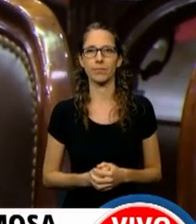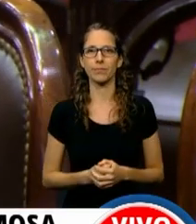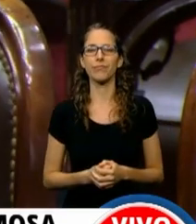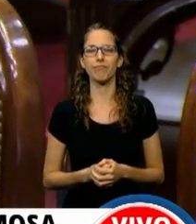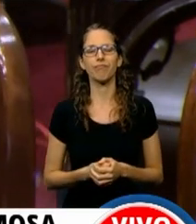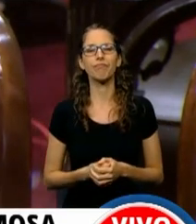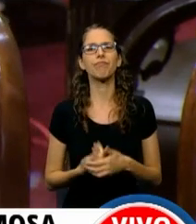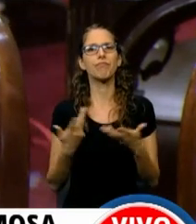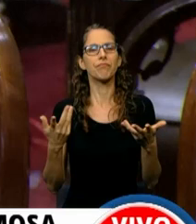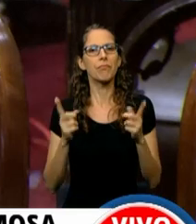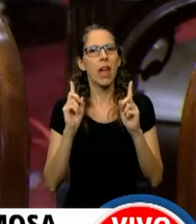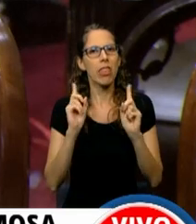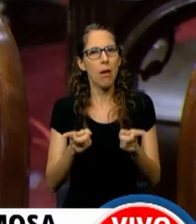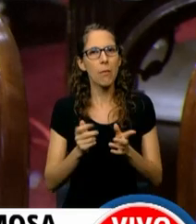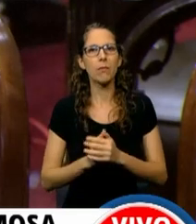También quiero hacer